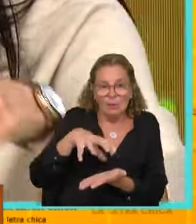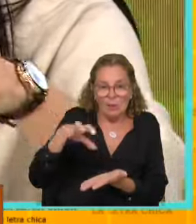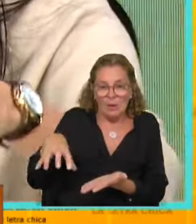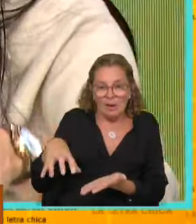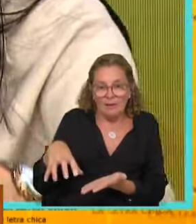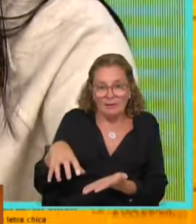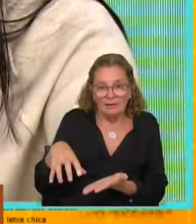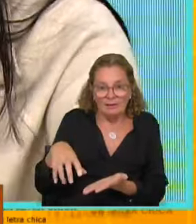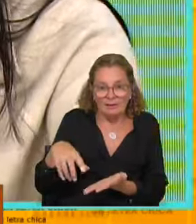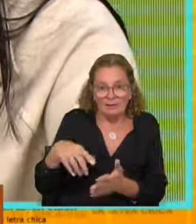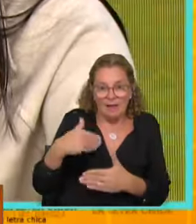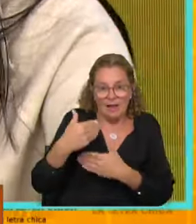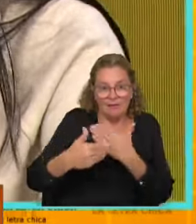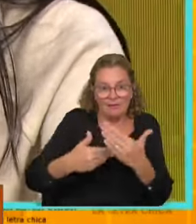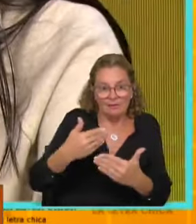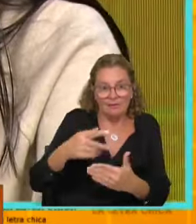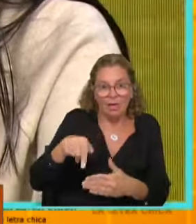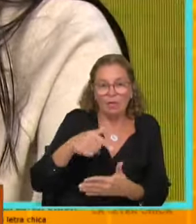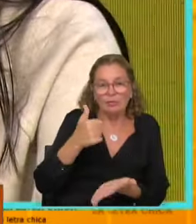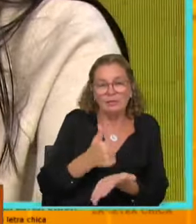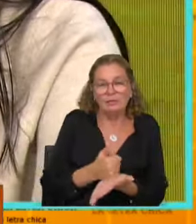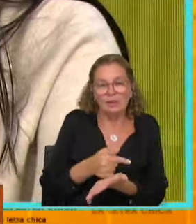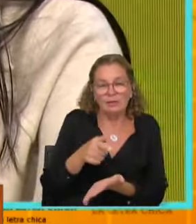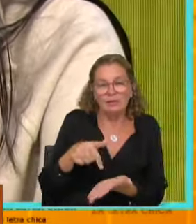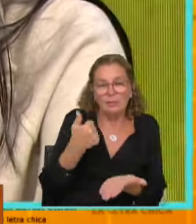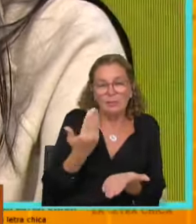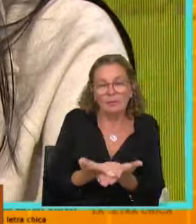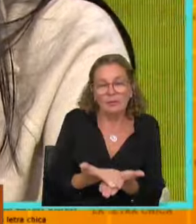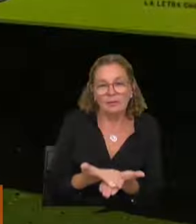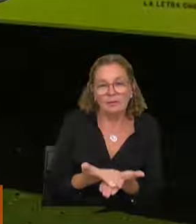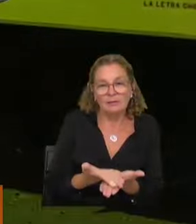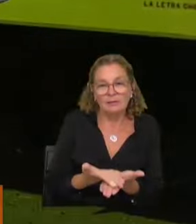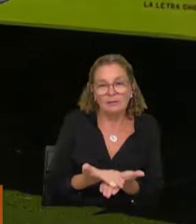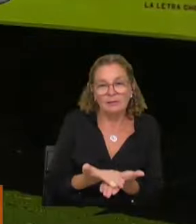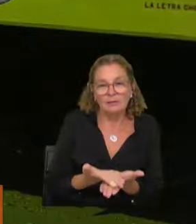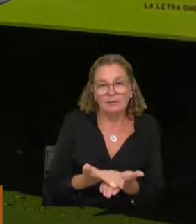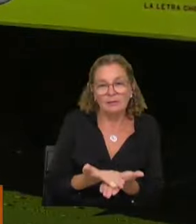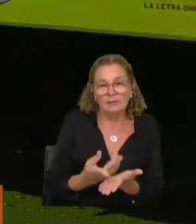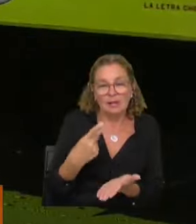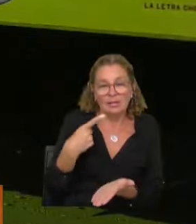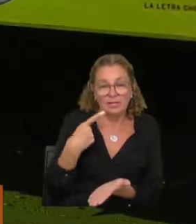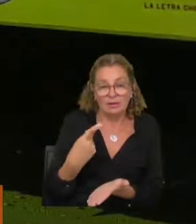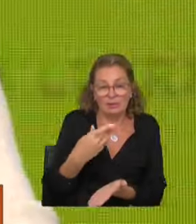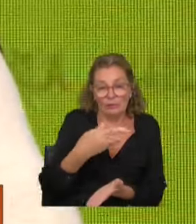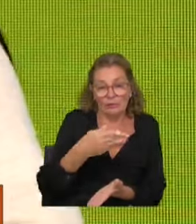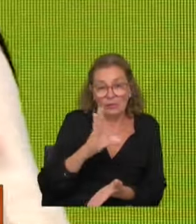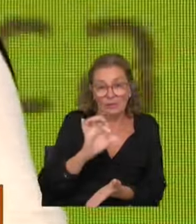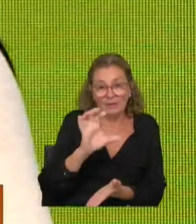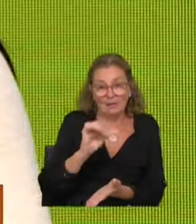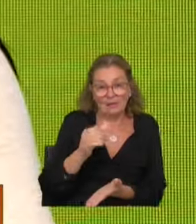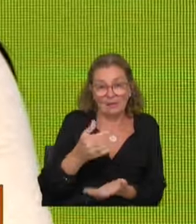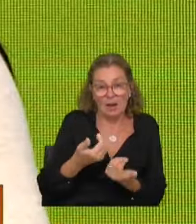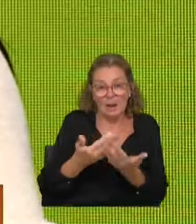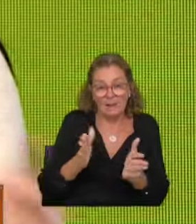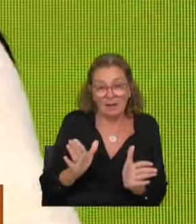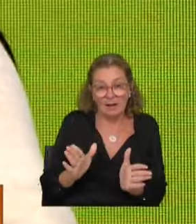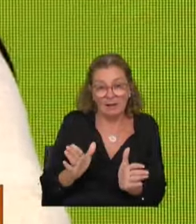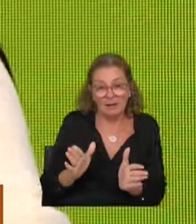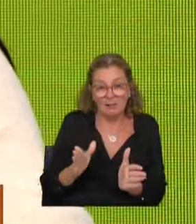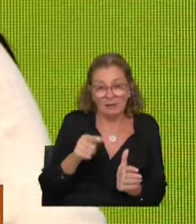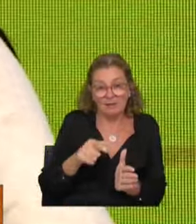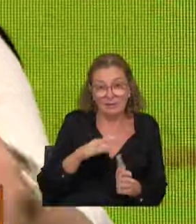decisión avanzando Y dónde está ese esa propuesta esa propuesta está a nivel del directorio del bps en ampliar los cupos de atención para